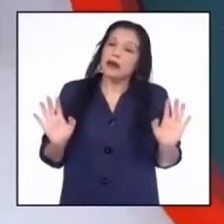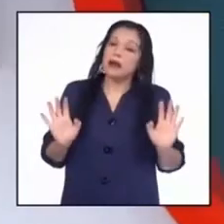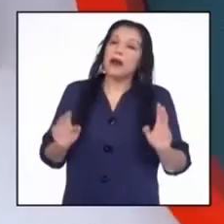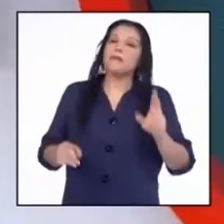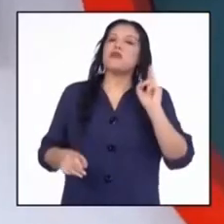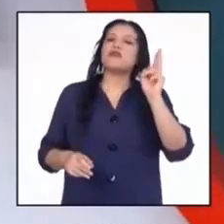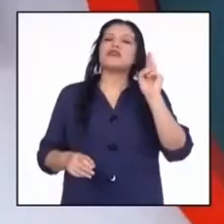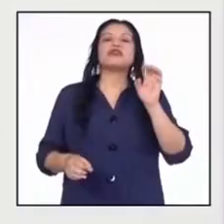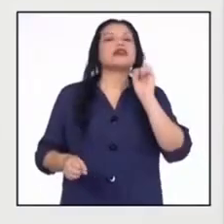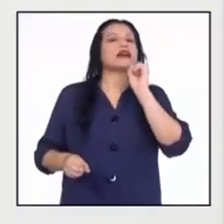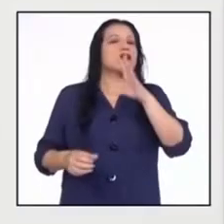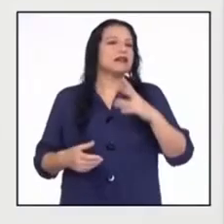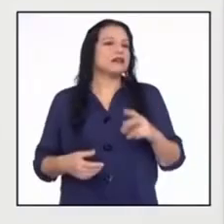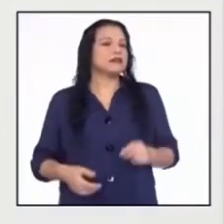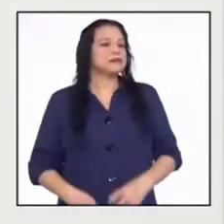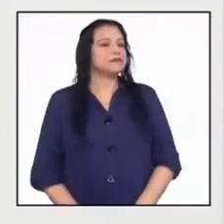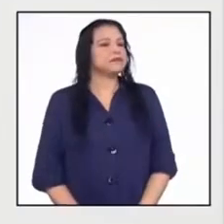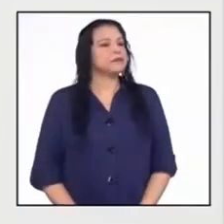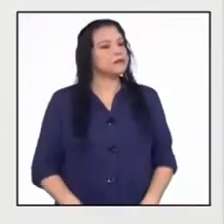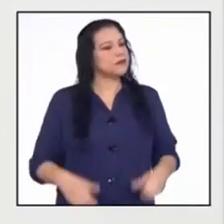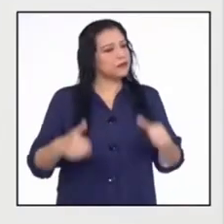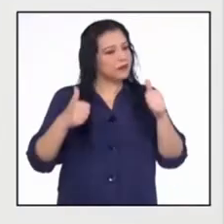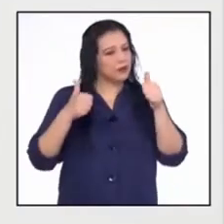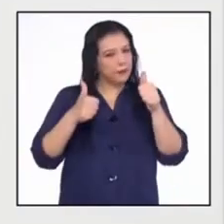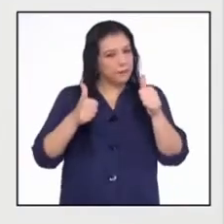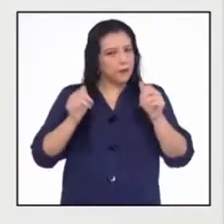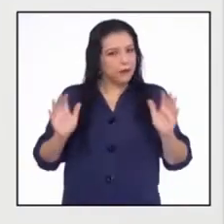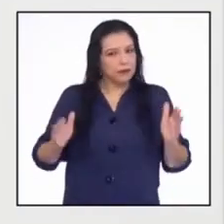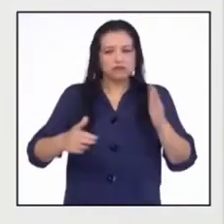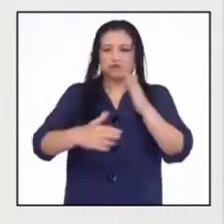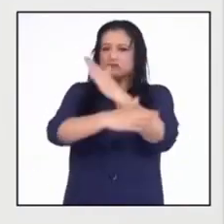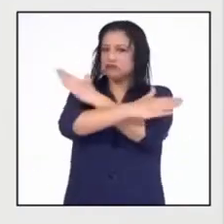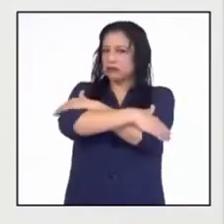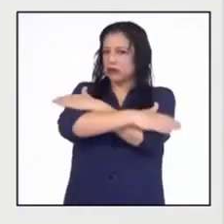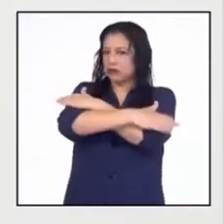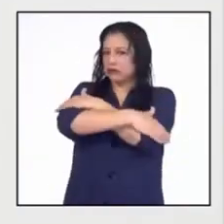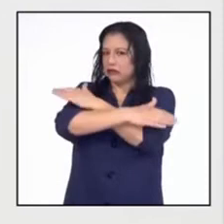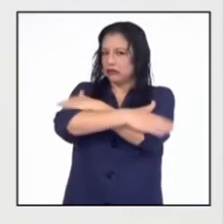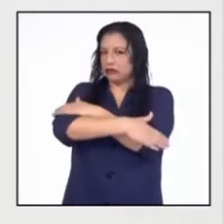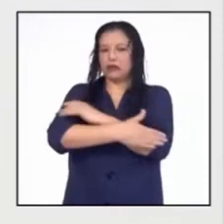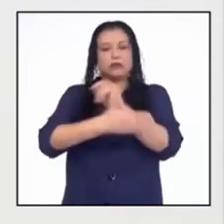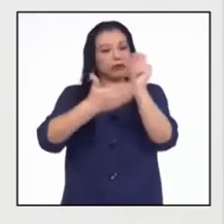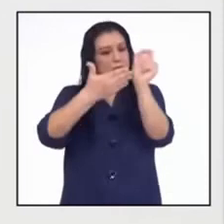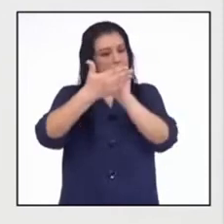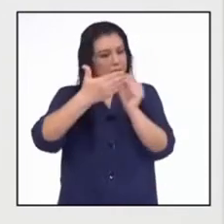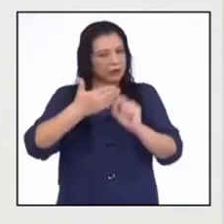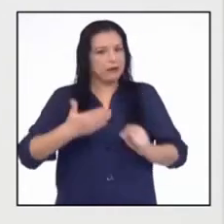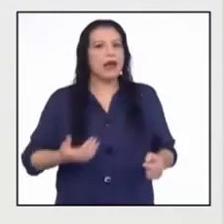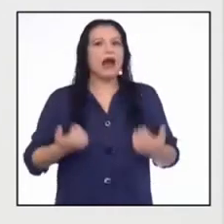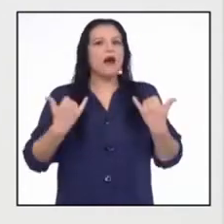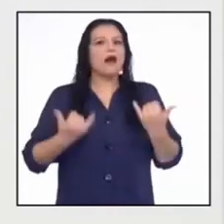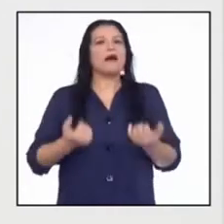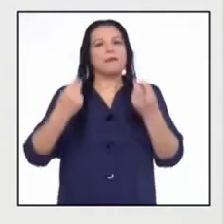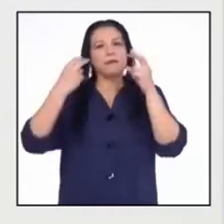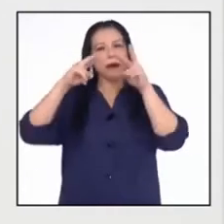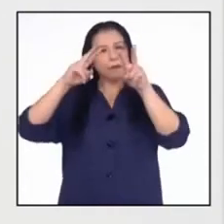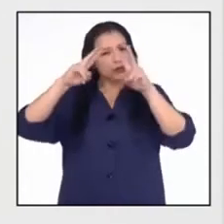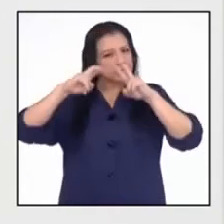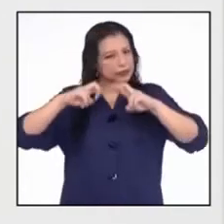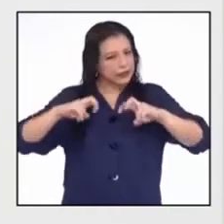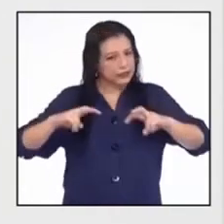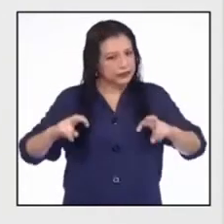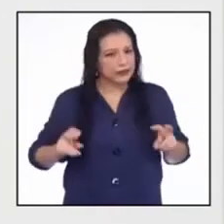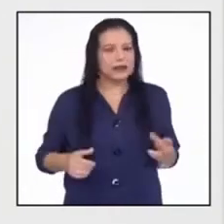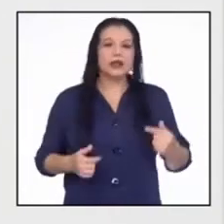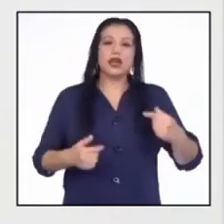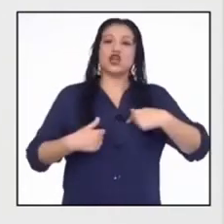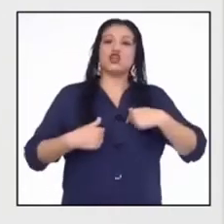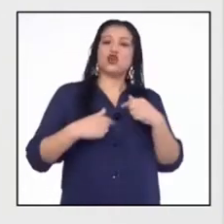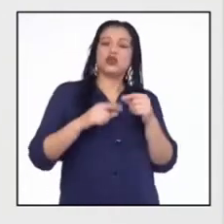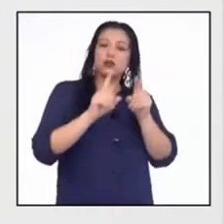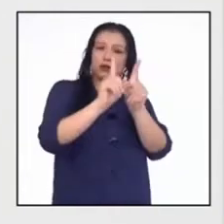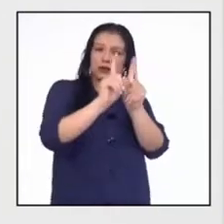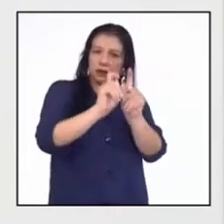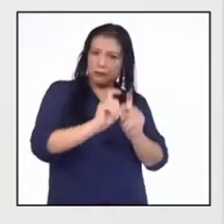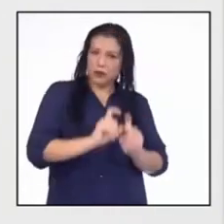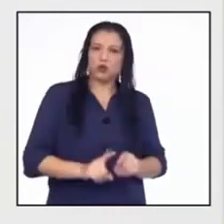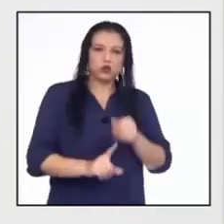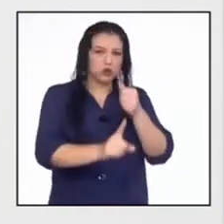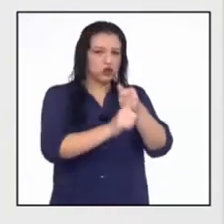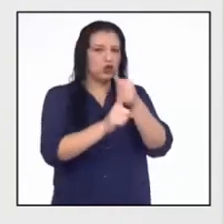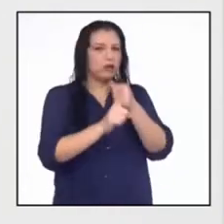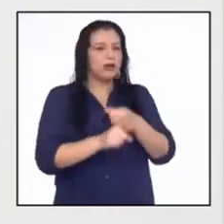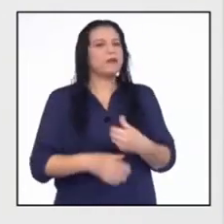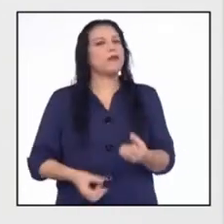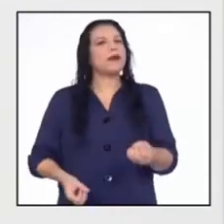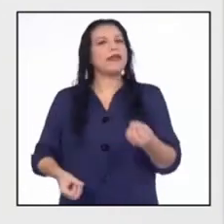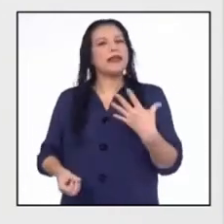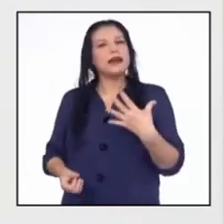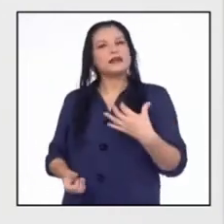la profesora Betsy. Bien, Junior, felicitaciones por tu texto. Vamos a verlo. Te haré unas preguntas y tú mismo me